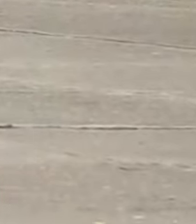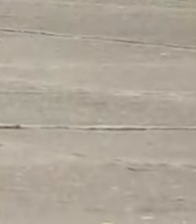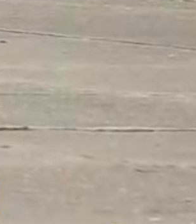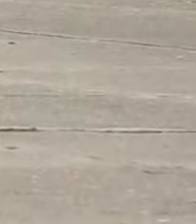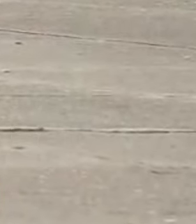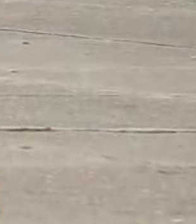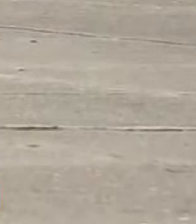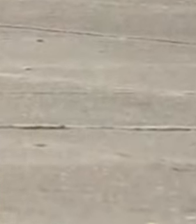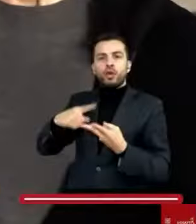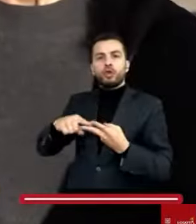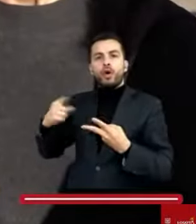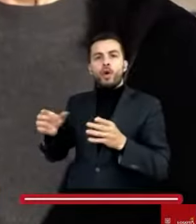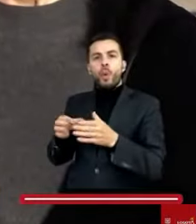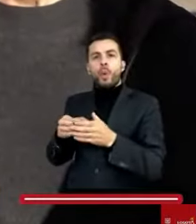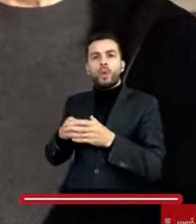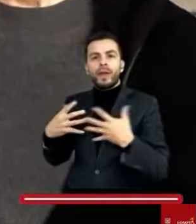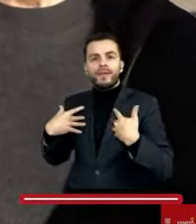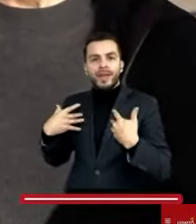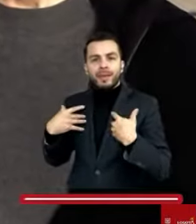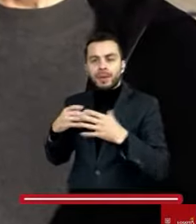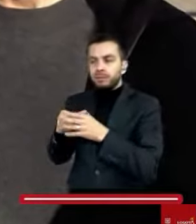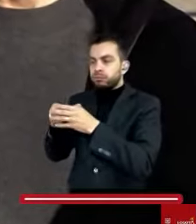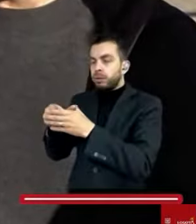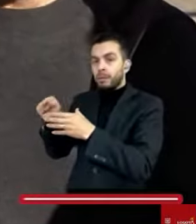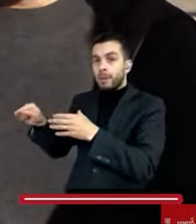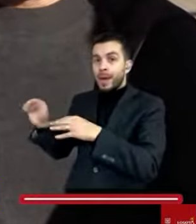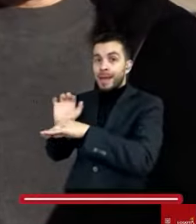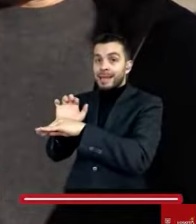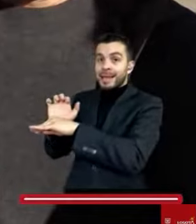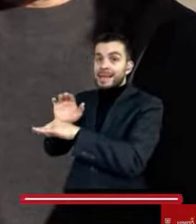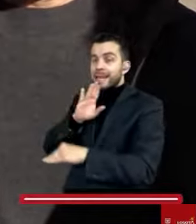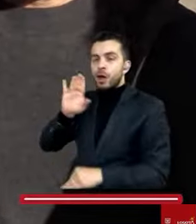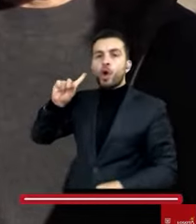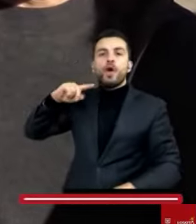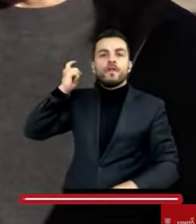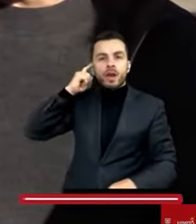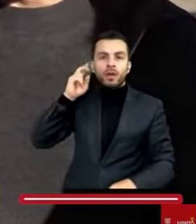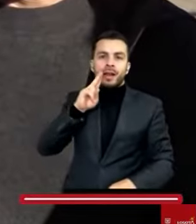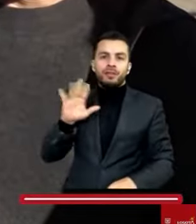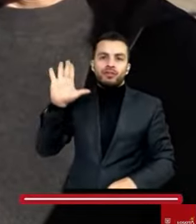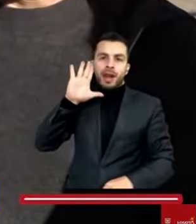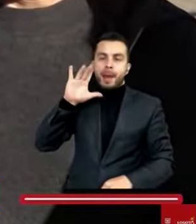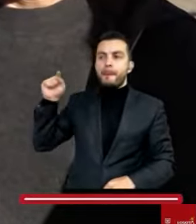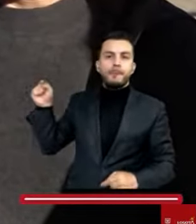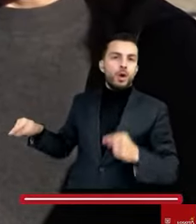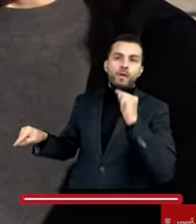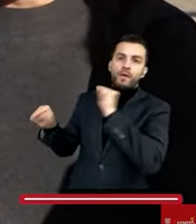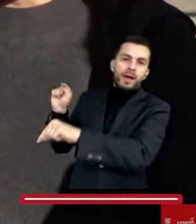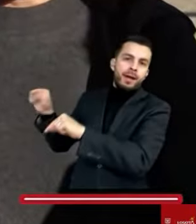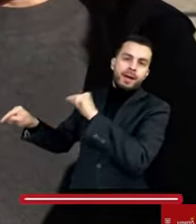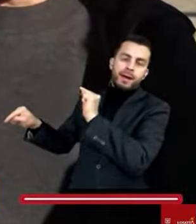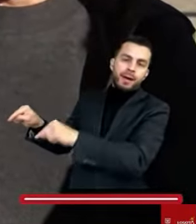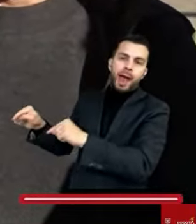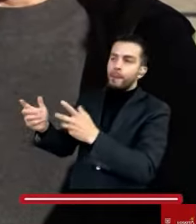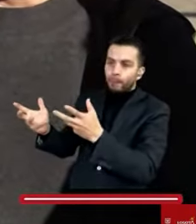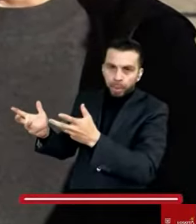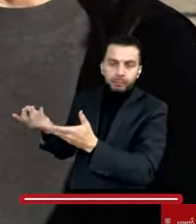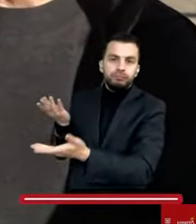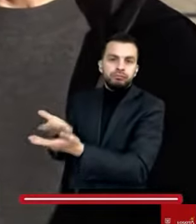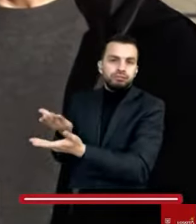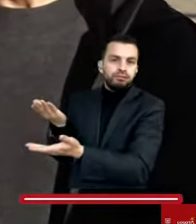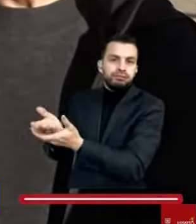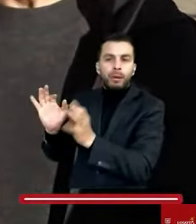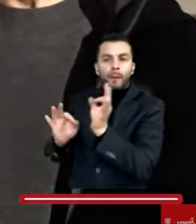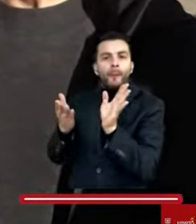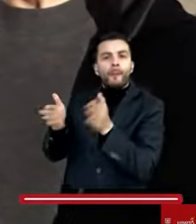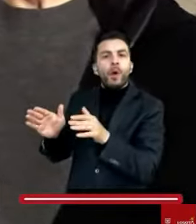Hubo otras entidades de la nación que tienen una responsabilidad en esto que no se hicieron presentes y no presentaron, digamos, un plan concreto de